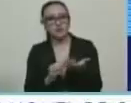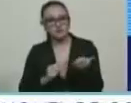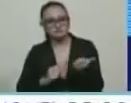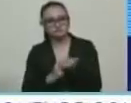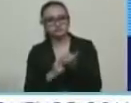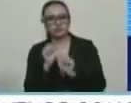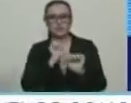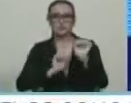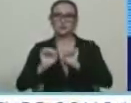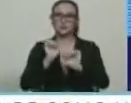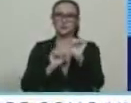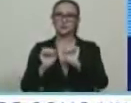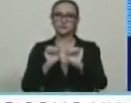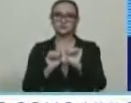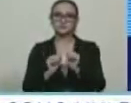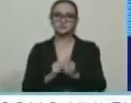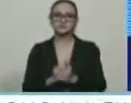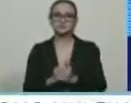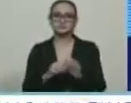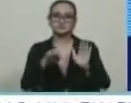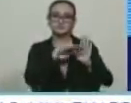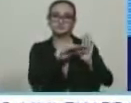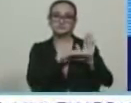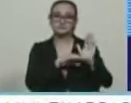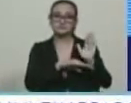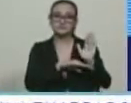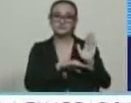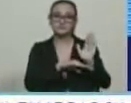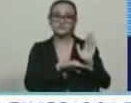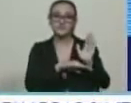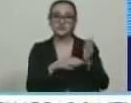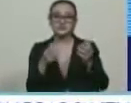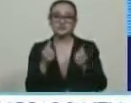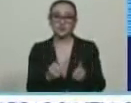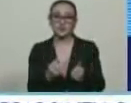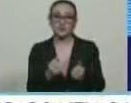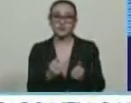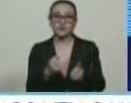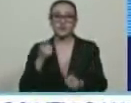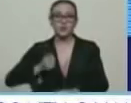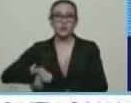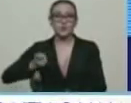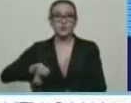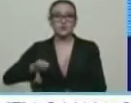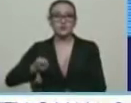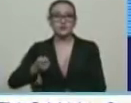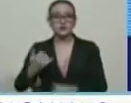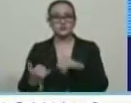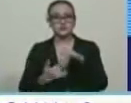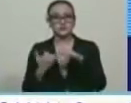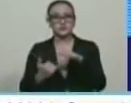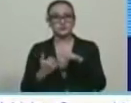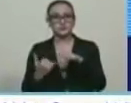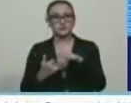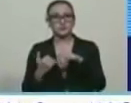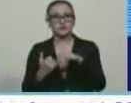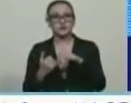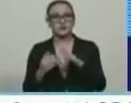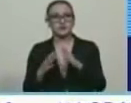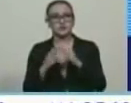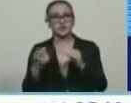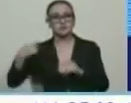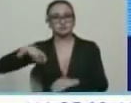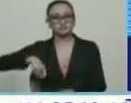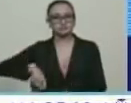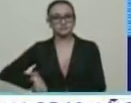blindar las garantías y la seguridad jurídica institucional de todas las